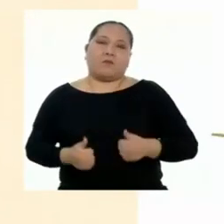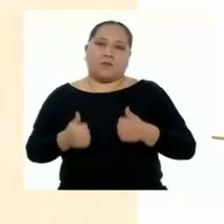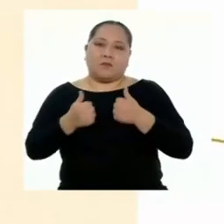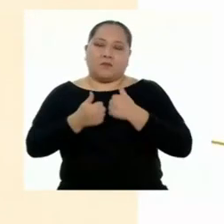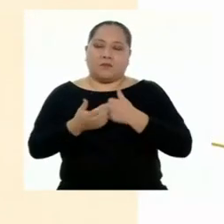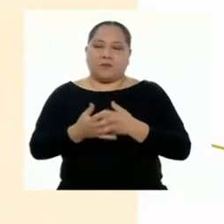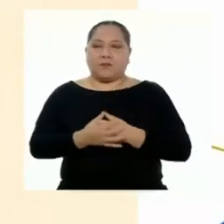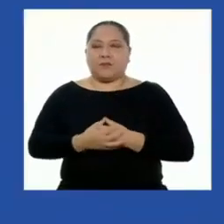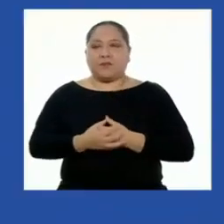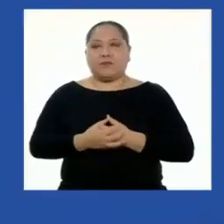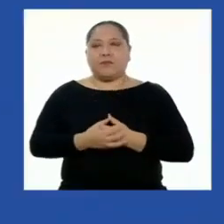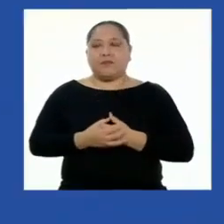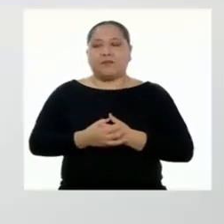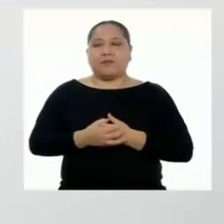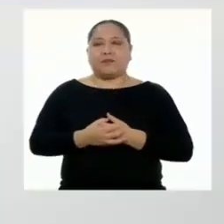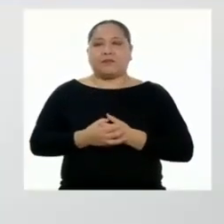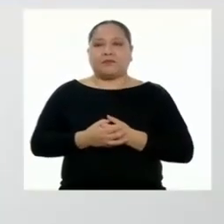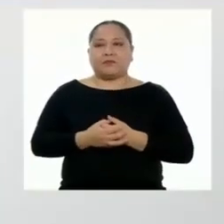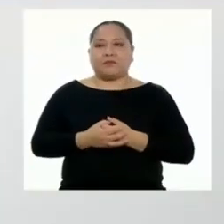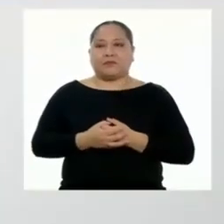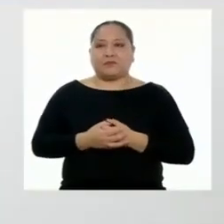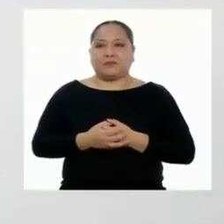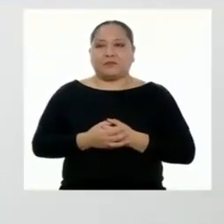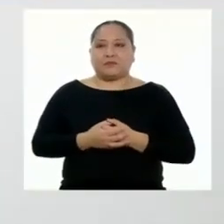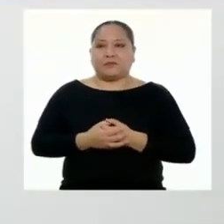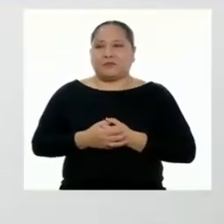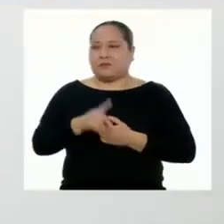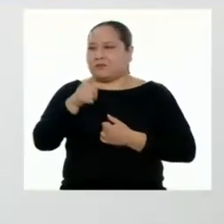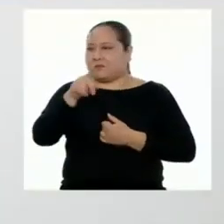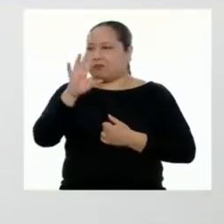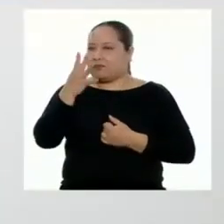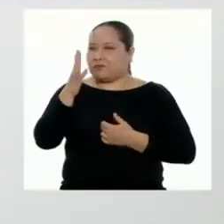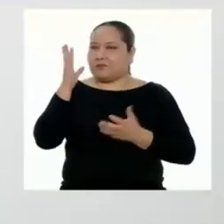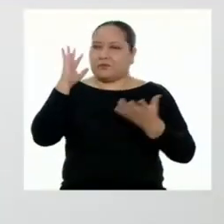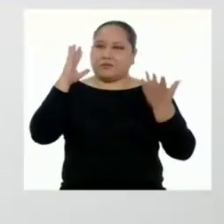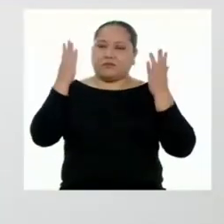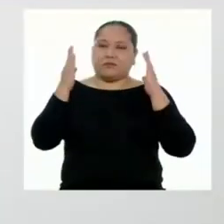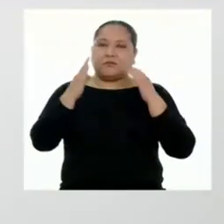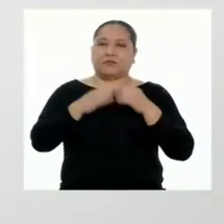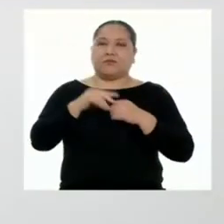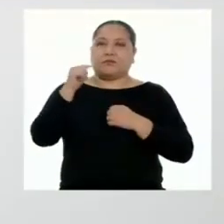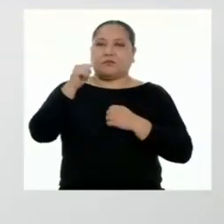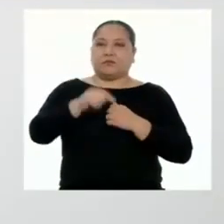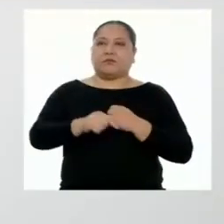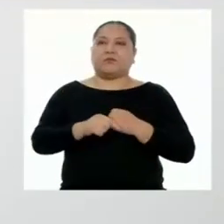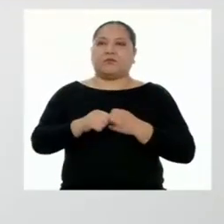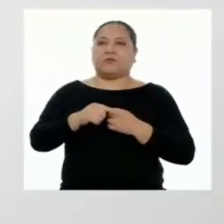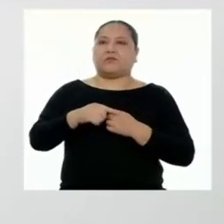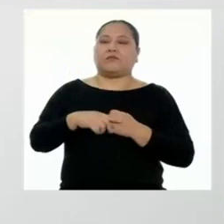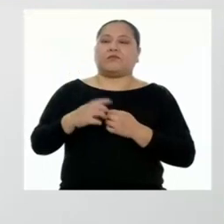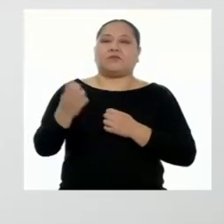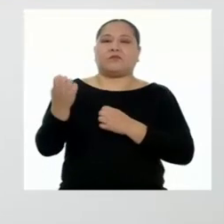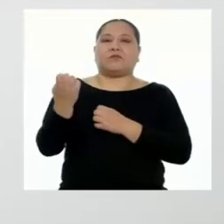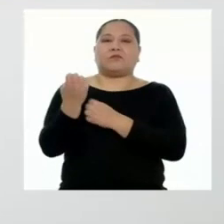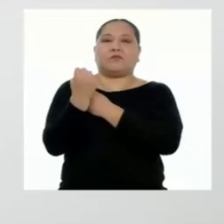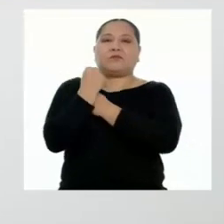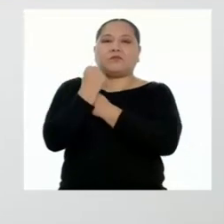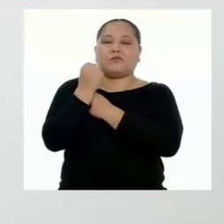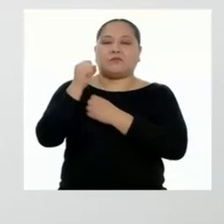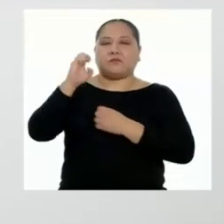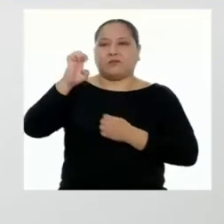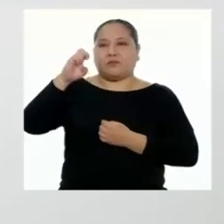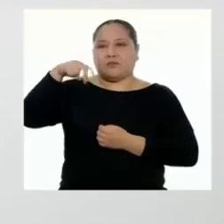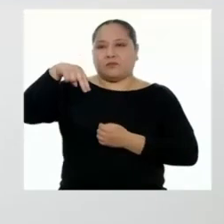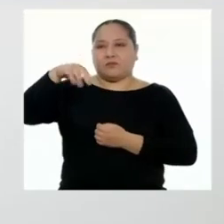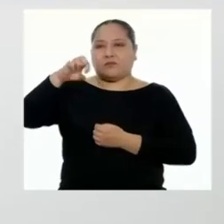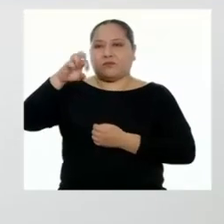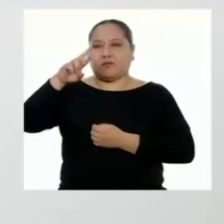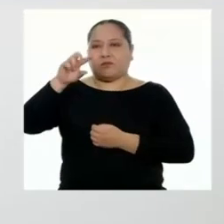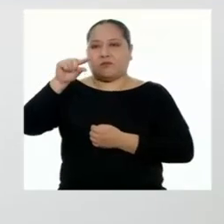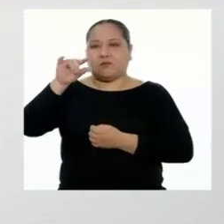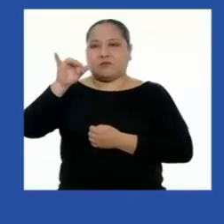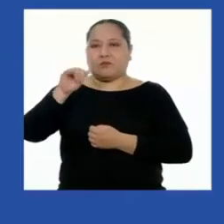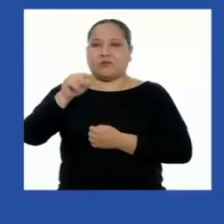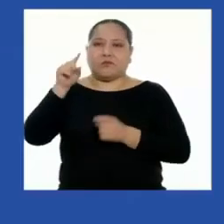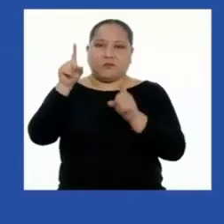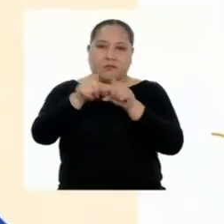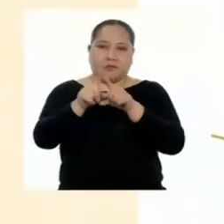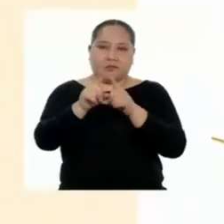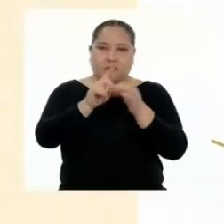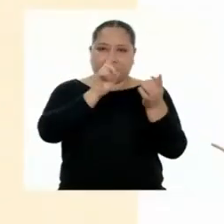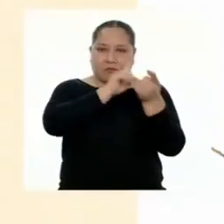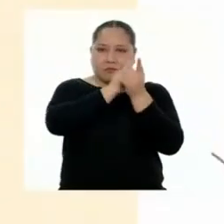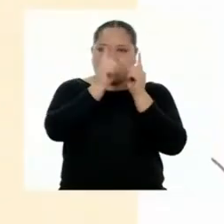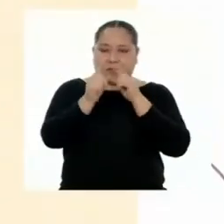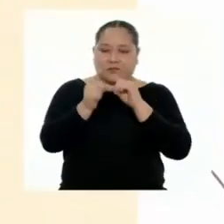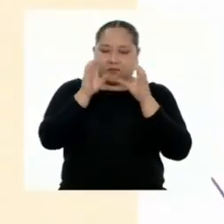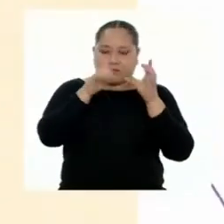vida. Una situación similar sucede con la energía. Esta también pasa de un ser a